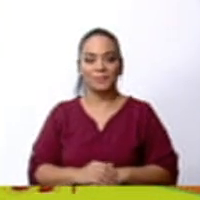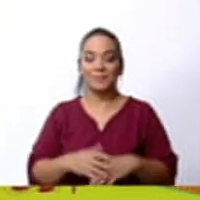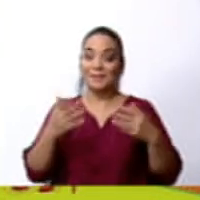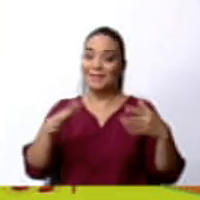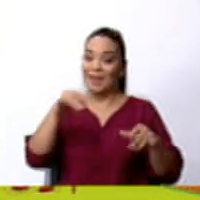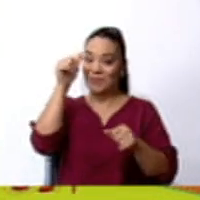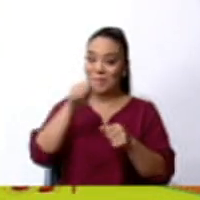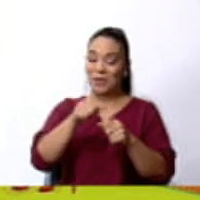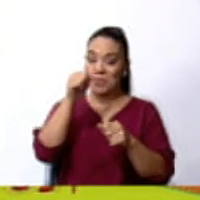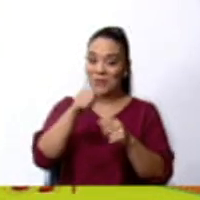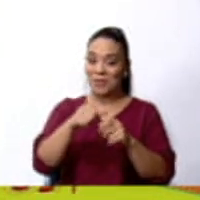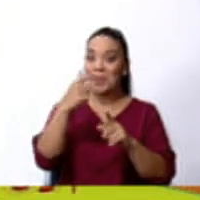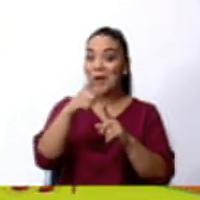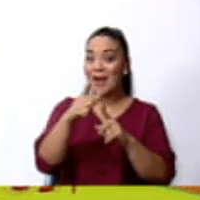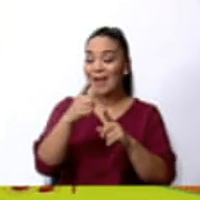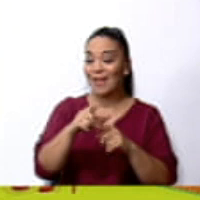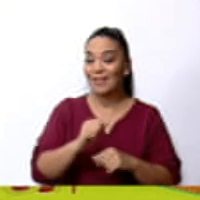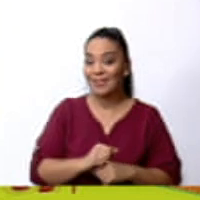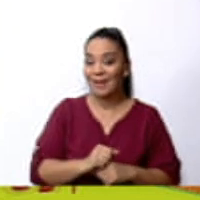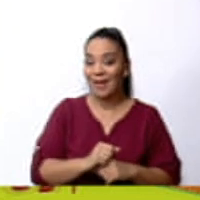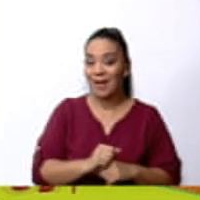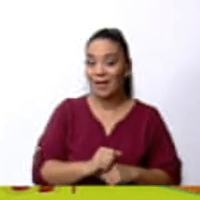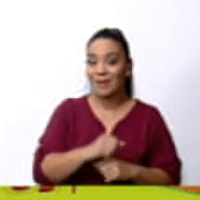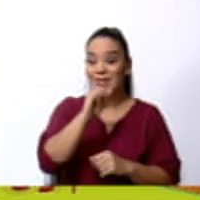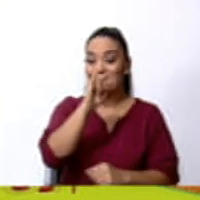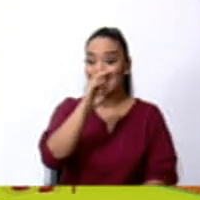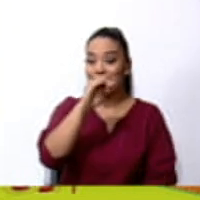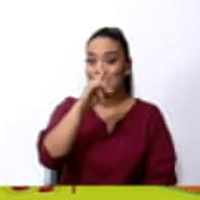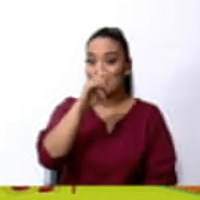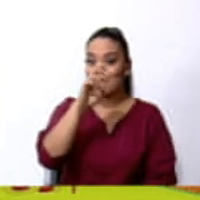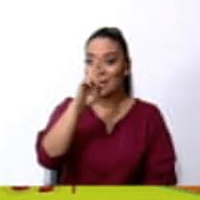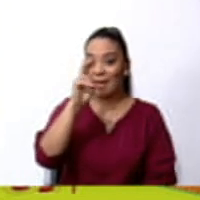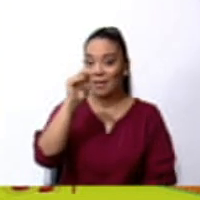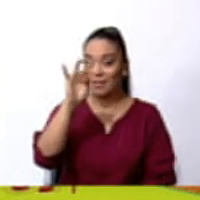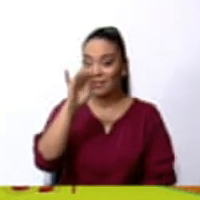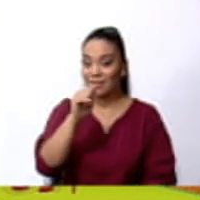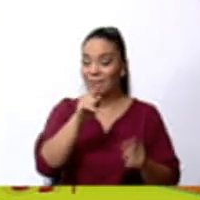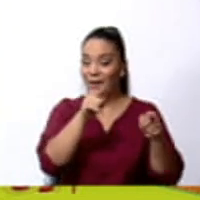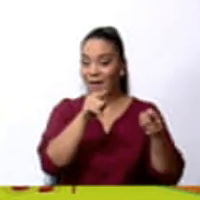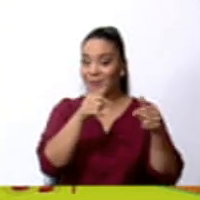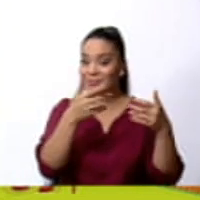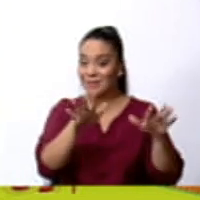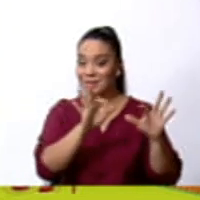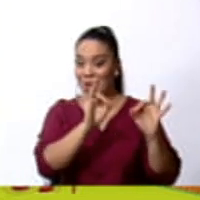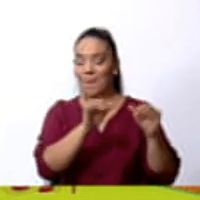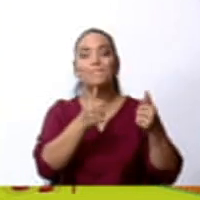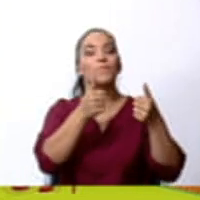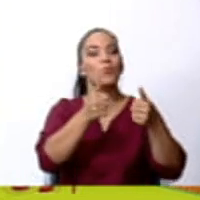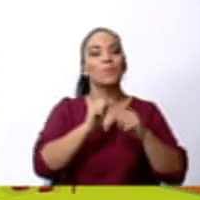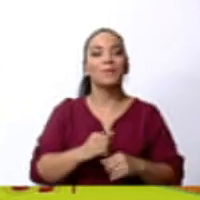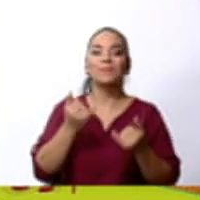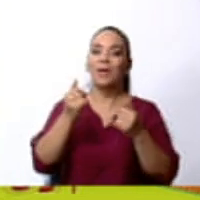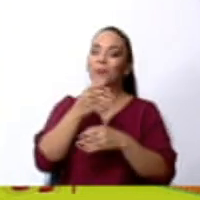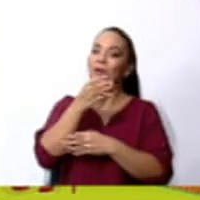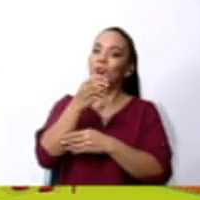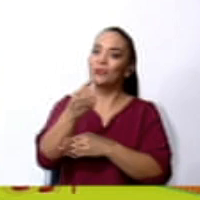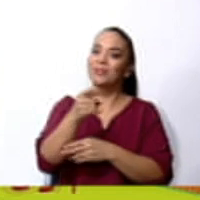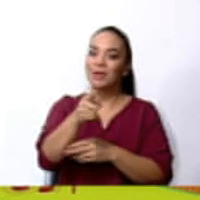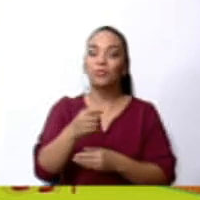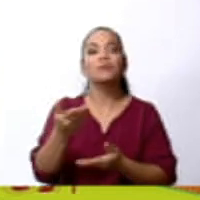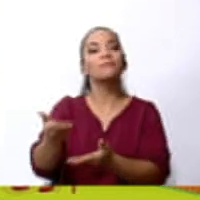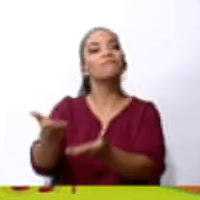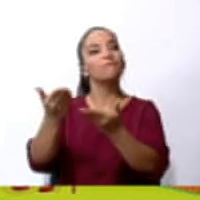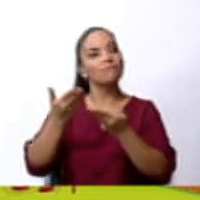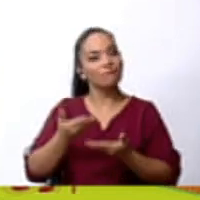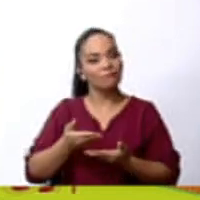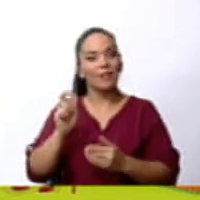¿Repasamos el trazo de la letra imprenta? Bueno, muy bien. Ahora les voy a dar unos consejitos que nos vinieron a dar